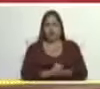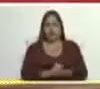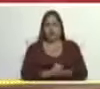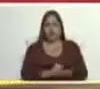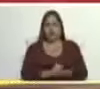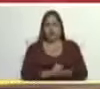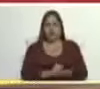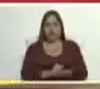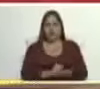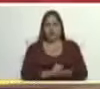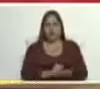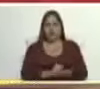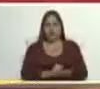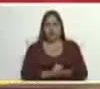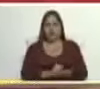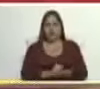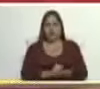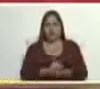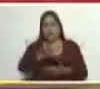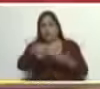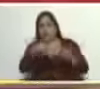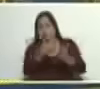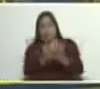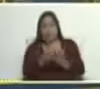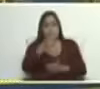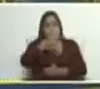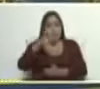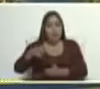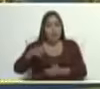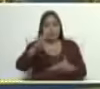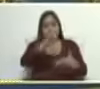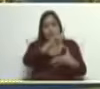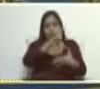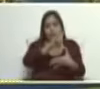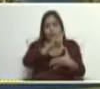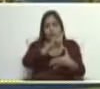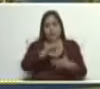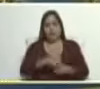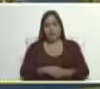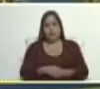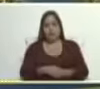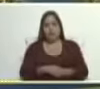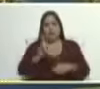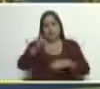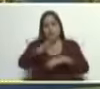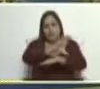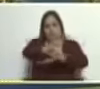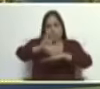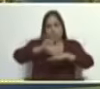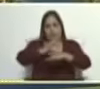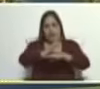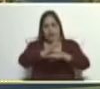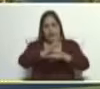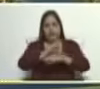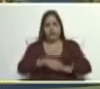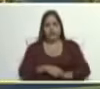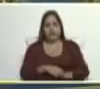una ciudad donde en América Latina y el Caribe